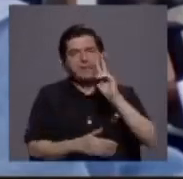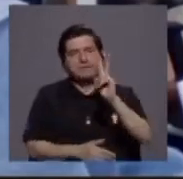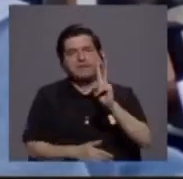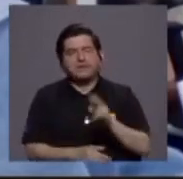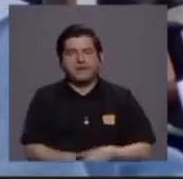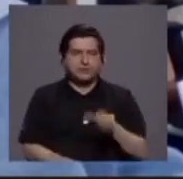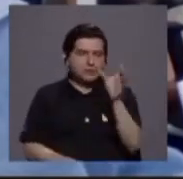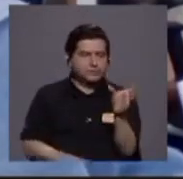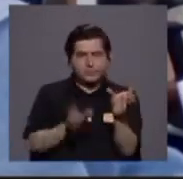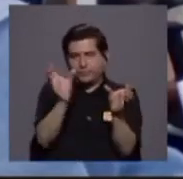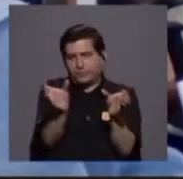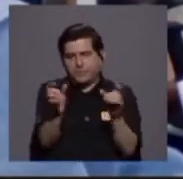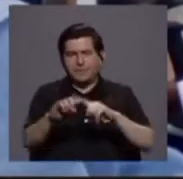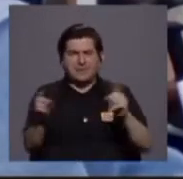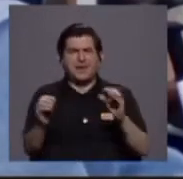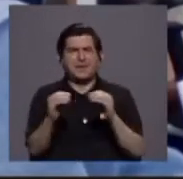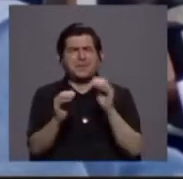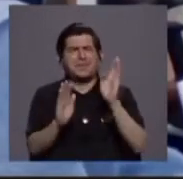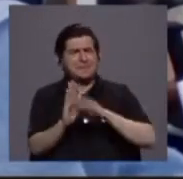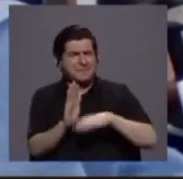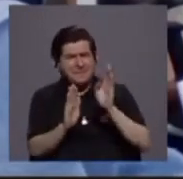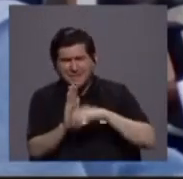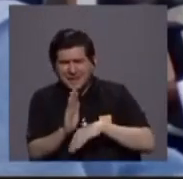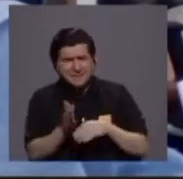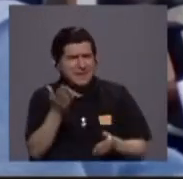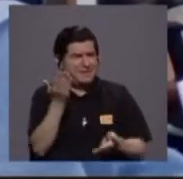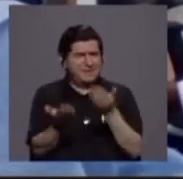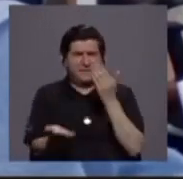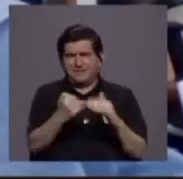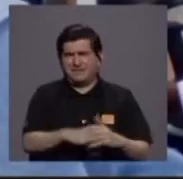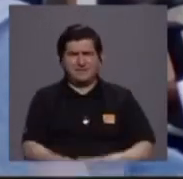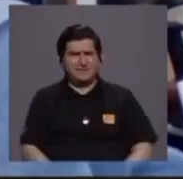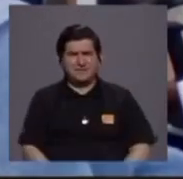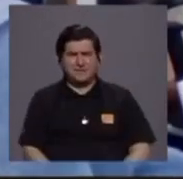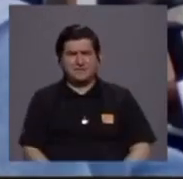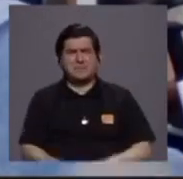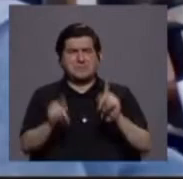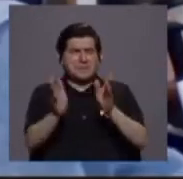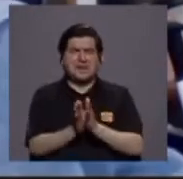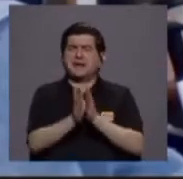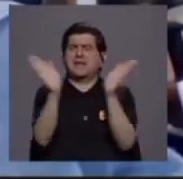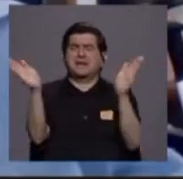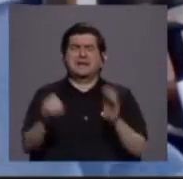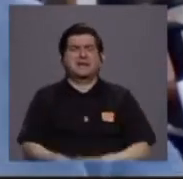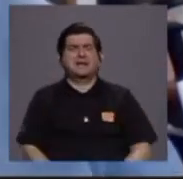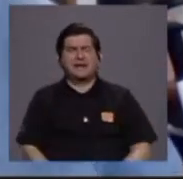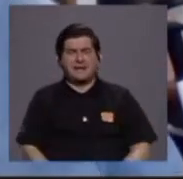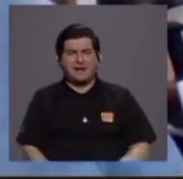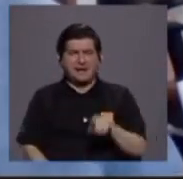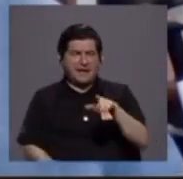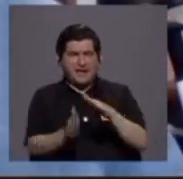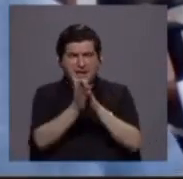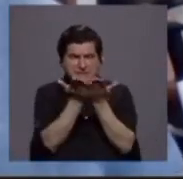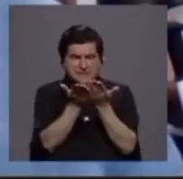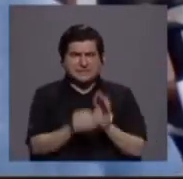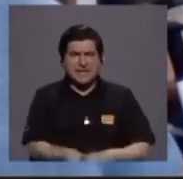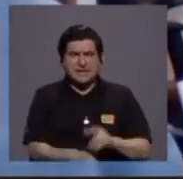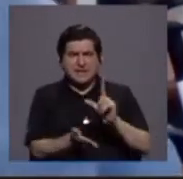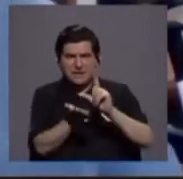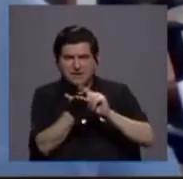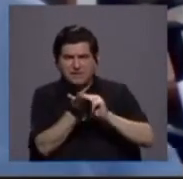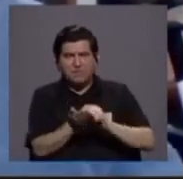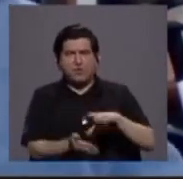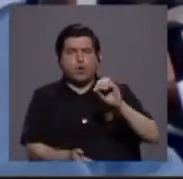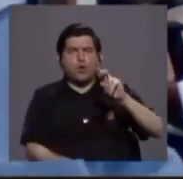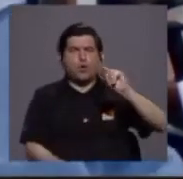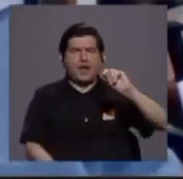pero sería más barato inclusive para el público en general, ¿no? Este libro fue editado por una ONG